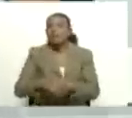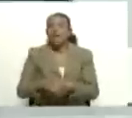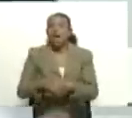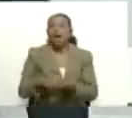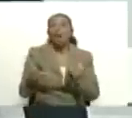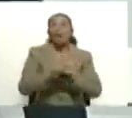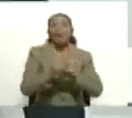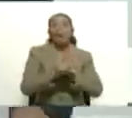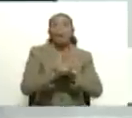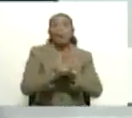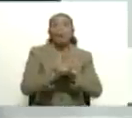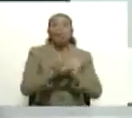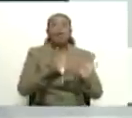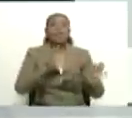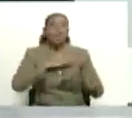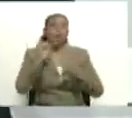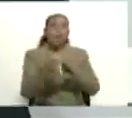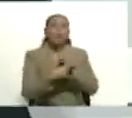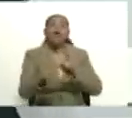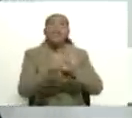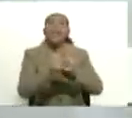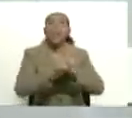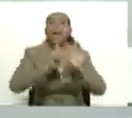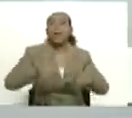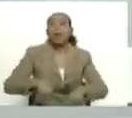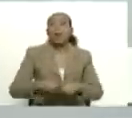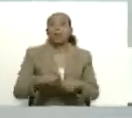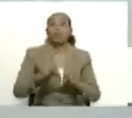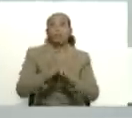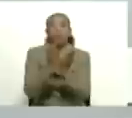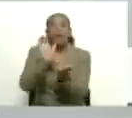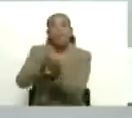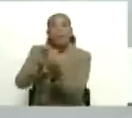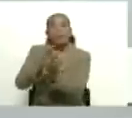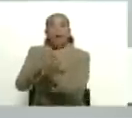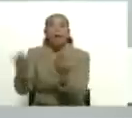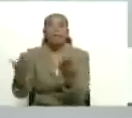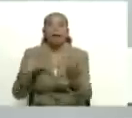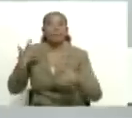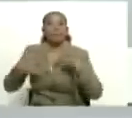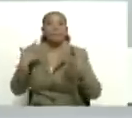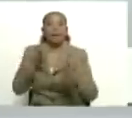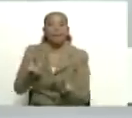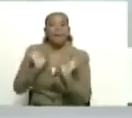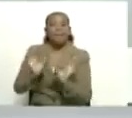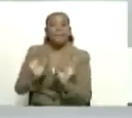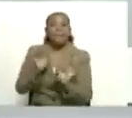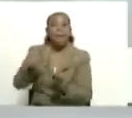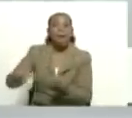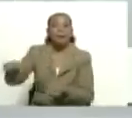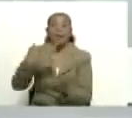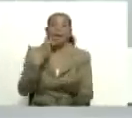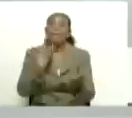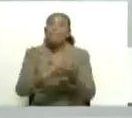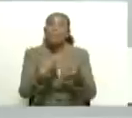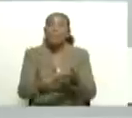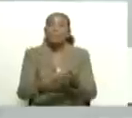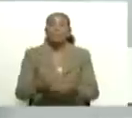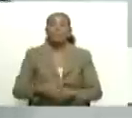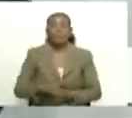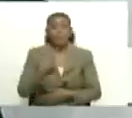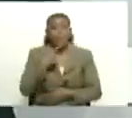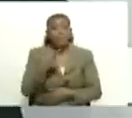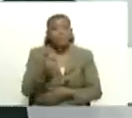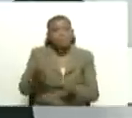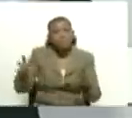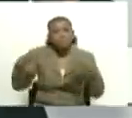interino Juan Guaidó, quien además le preparaba la agenda de Juan Guaidó en Margarita, y ahí están todas las pruebas. Así que,